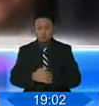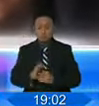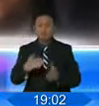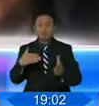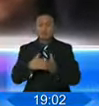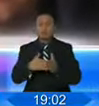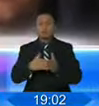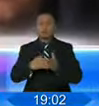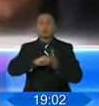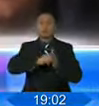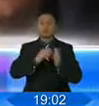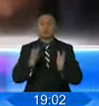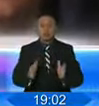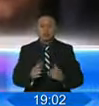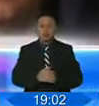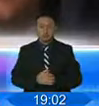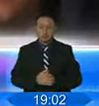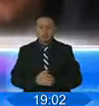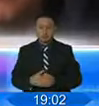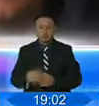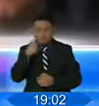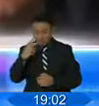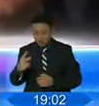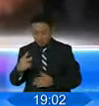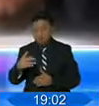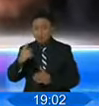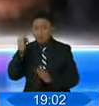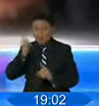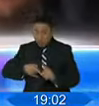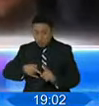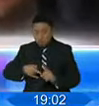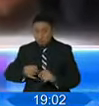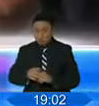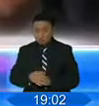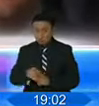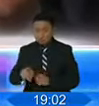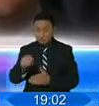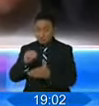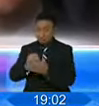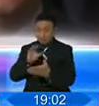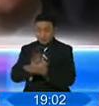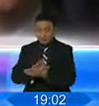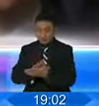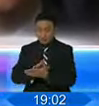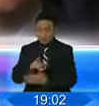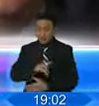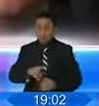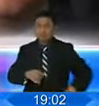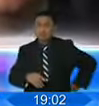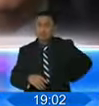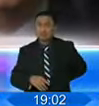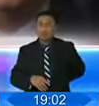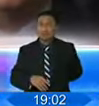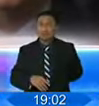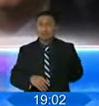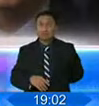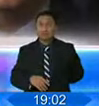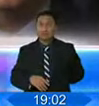contralor Poli, cuando vea los apodos que están incluidos en el laudo de los